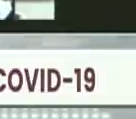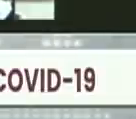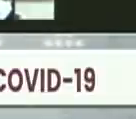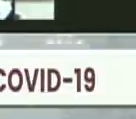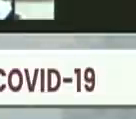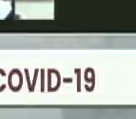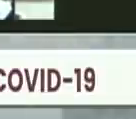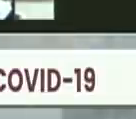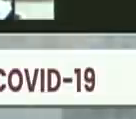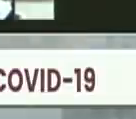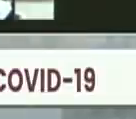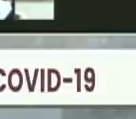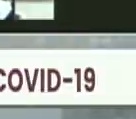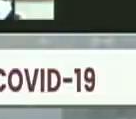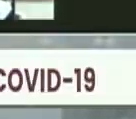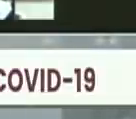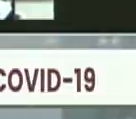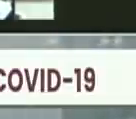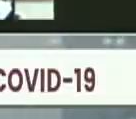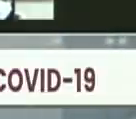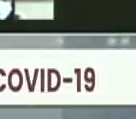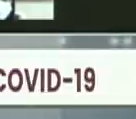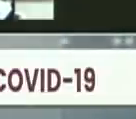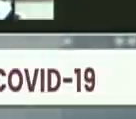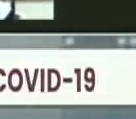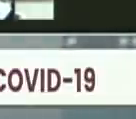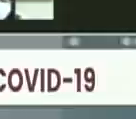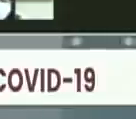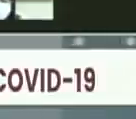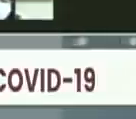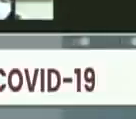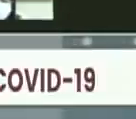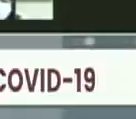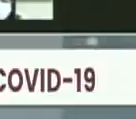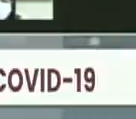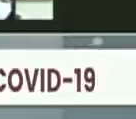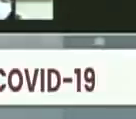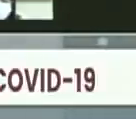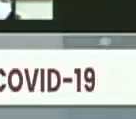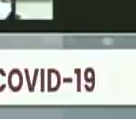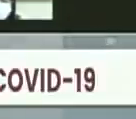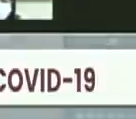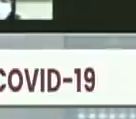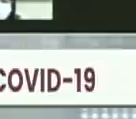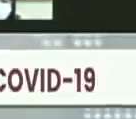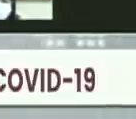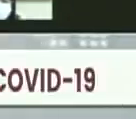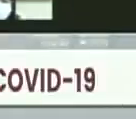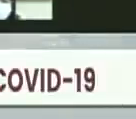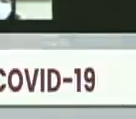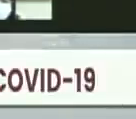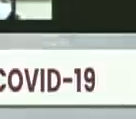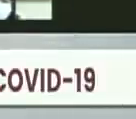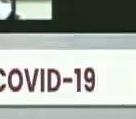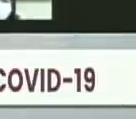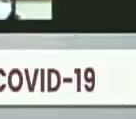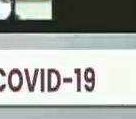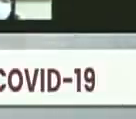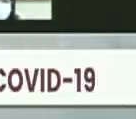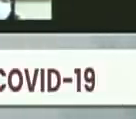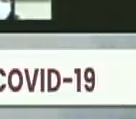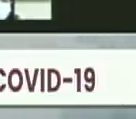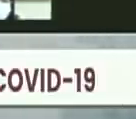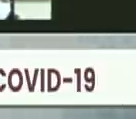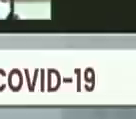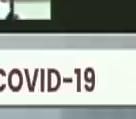Venezuela. Ahí está, miren, en la pantalla. Estamos todos. Mi saludo, pues.